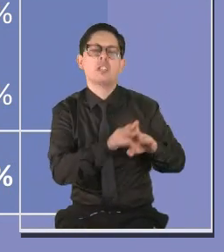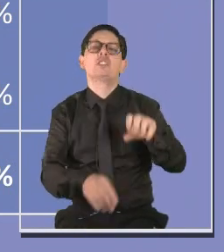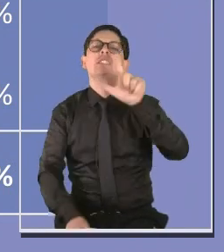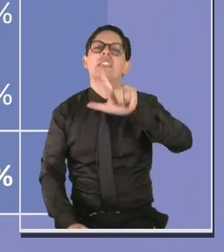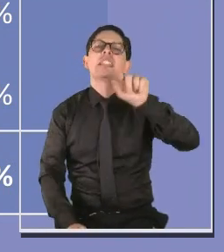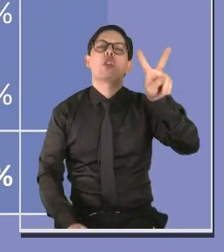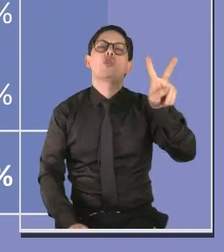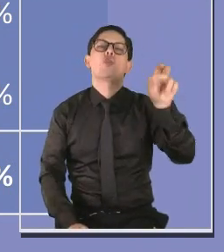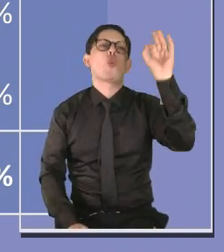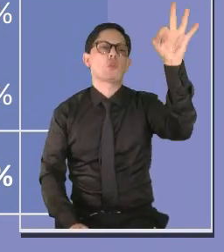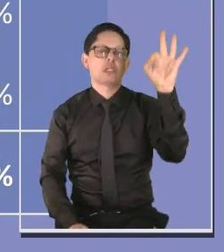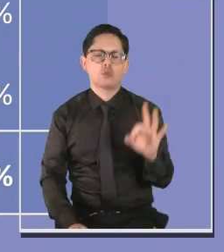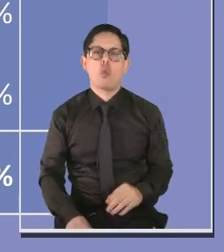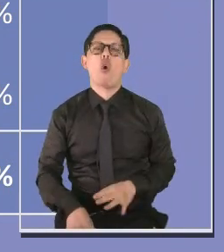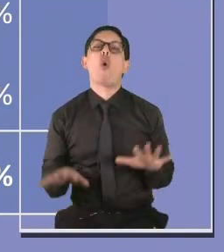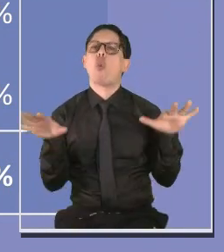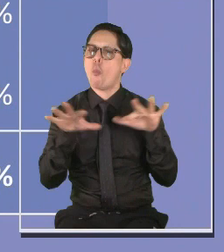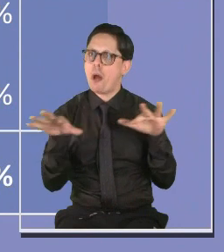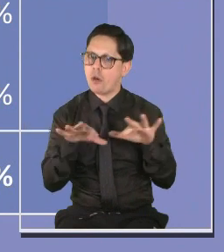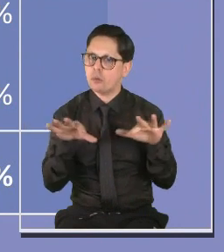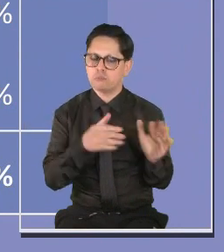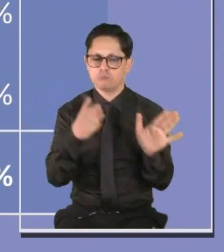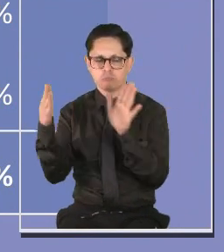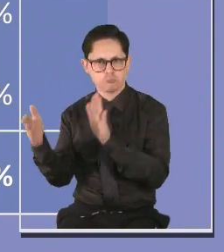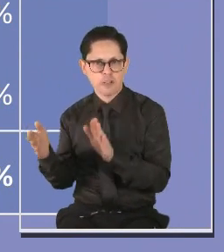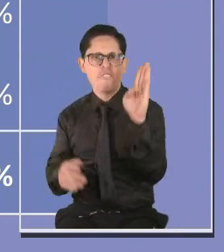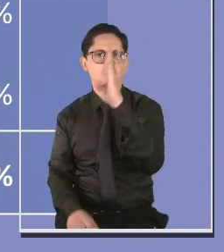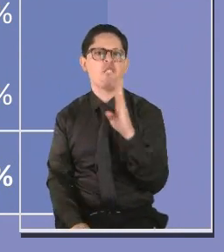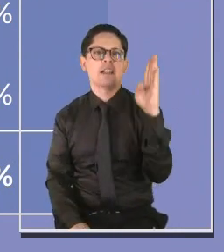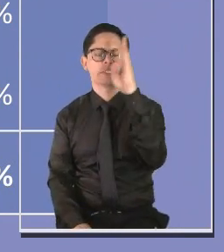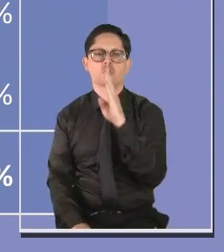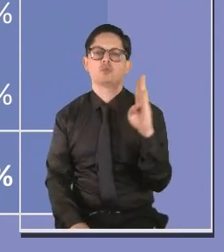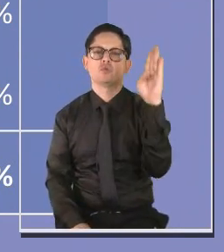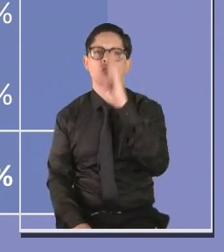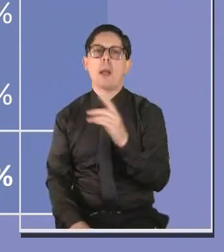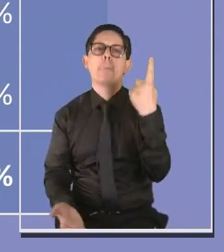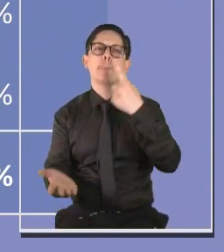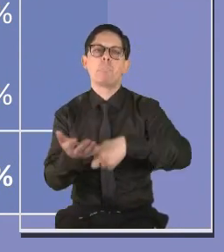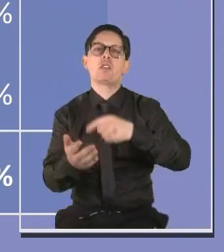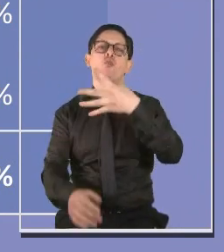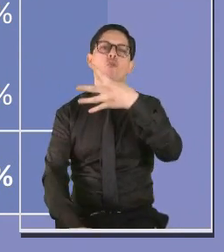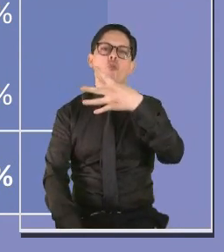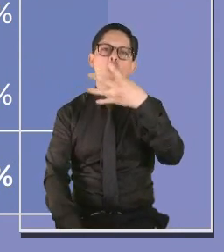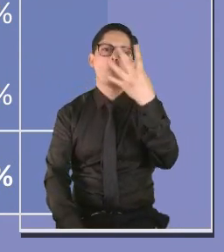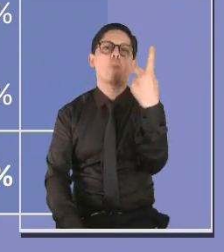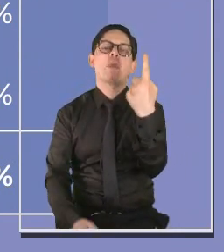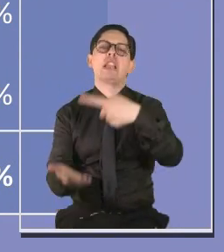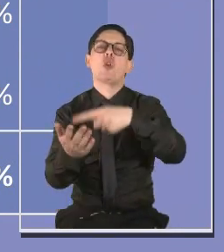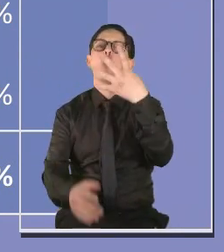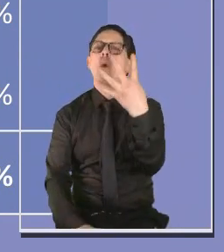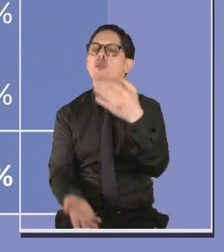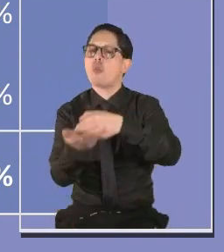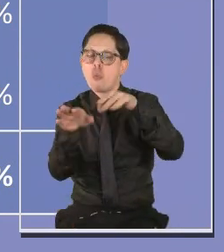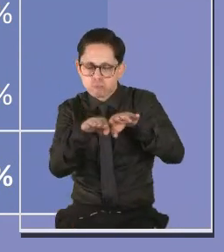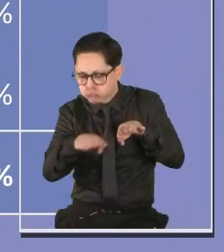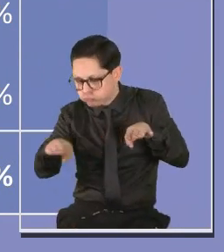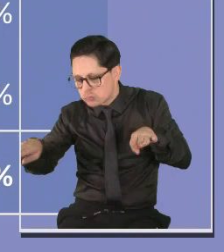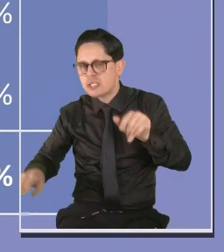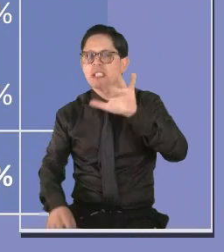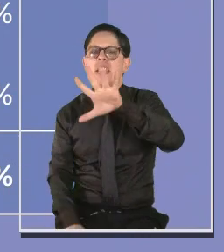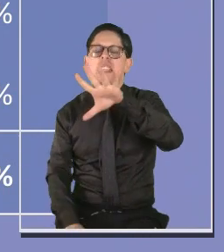72% de ocupación en cuidados básicos tenemos mil cuatro camas habilitadas con